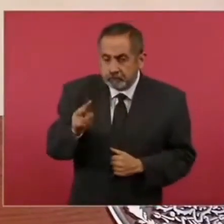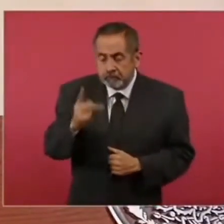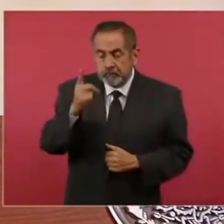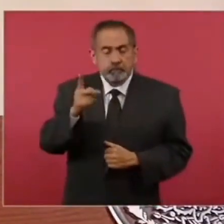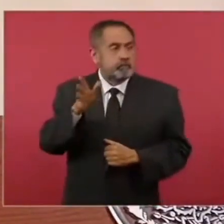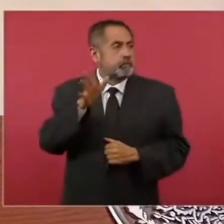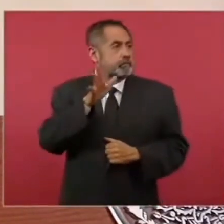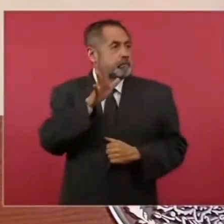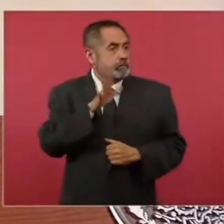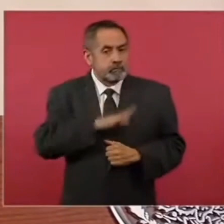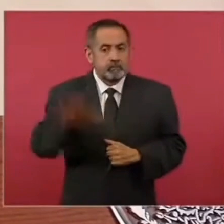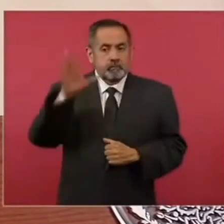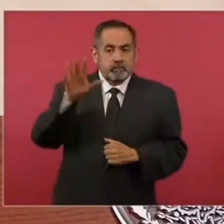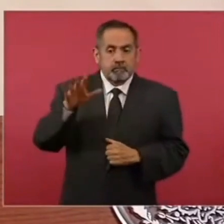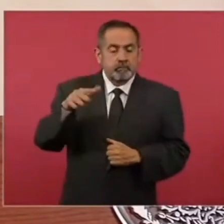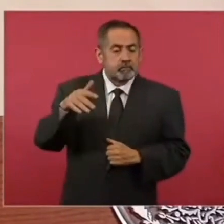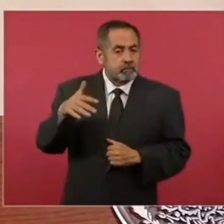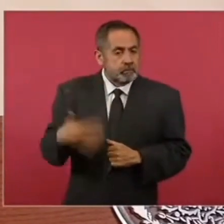inédito,